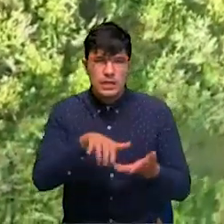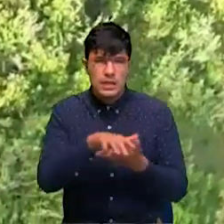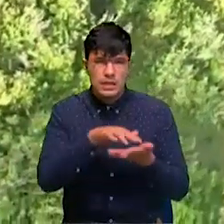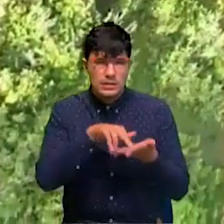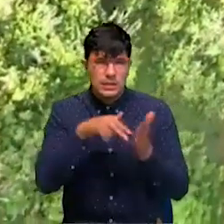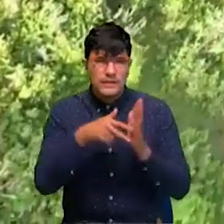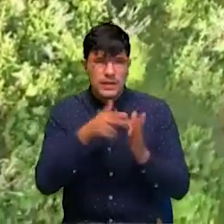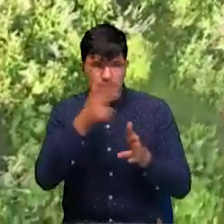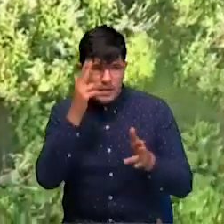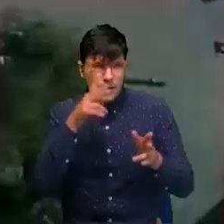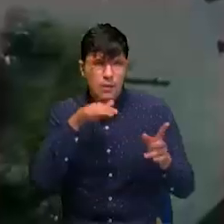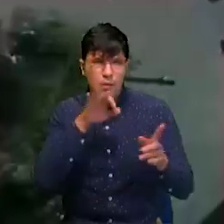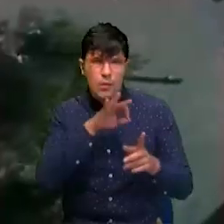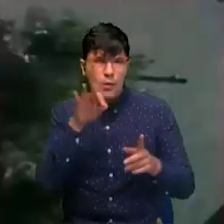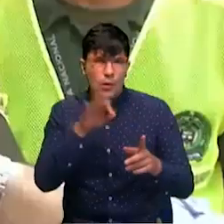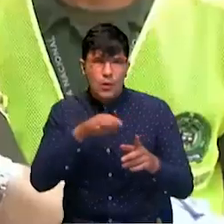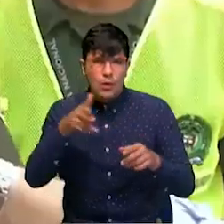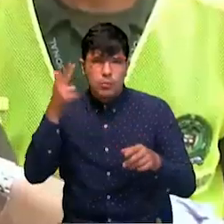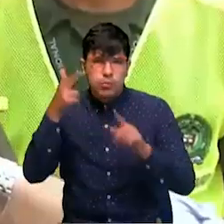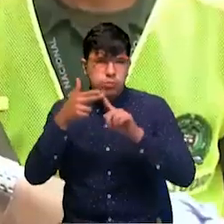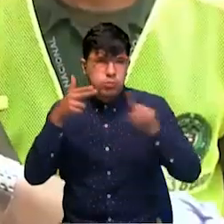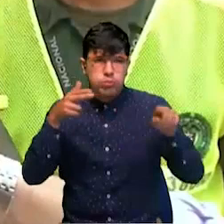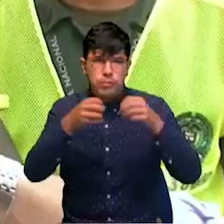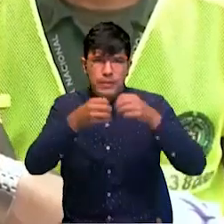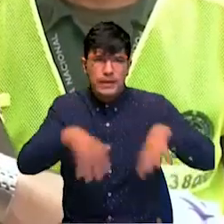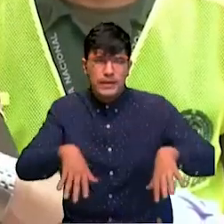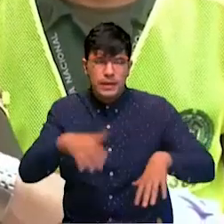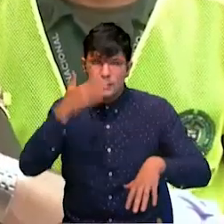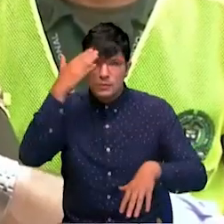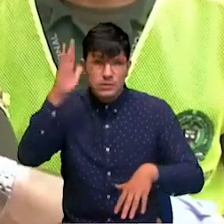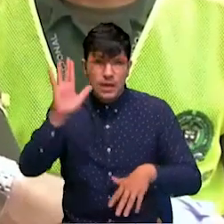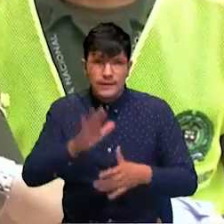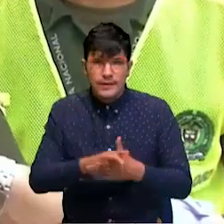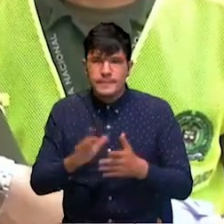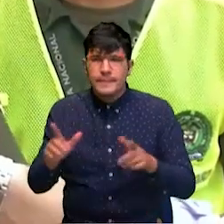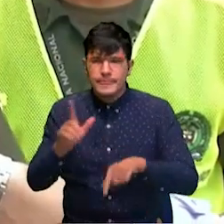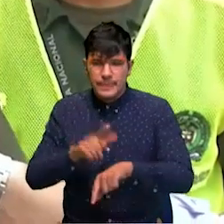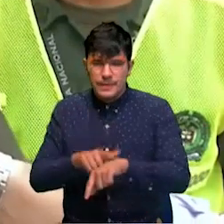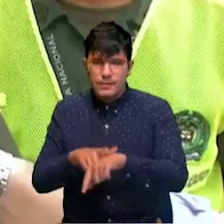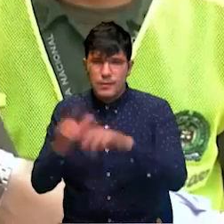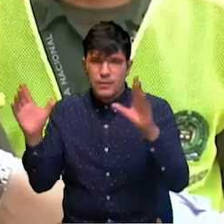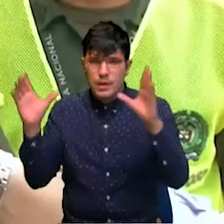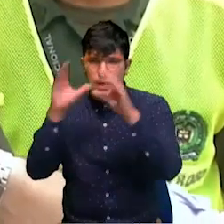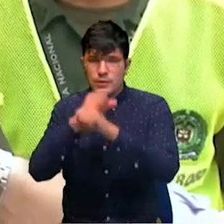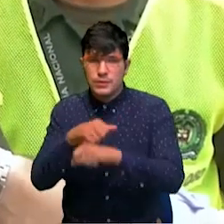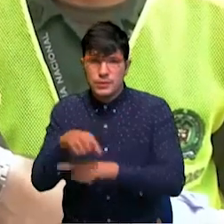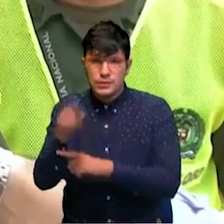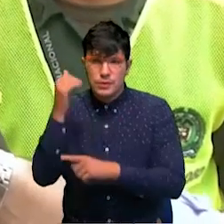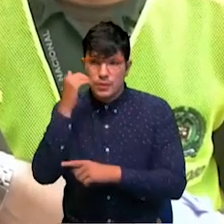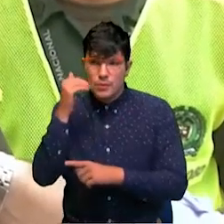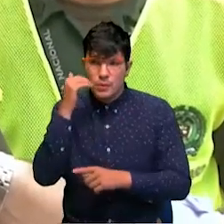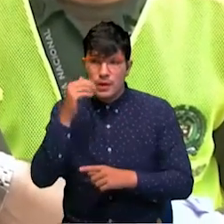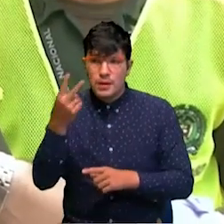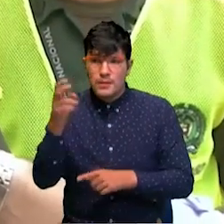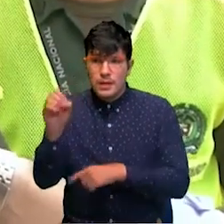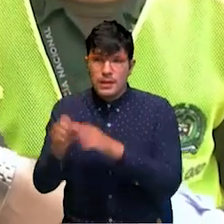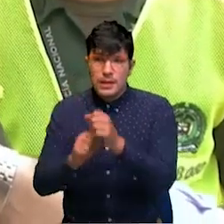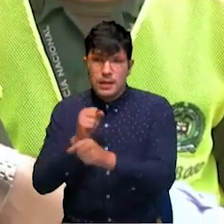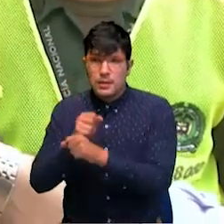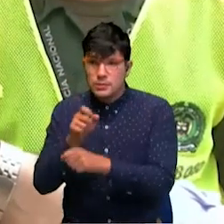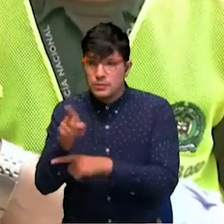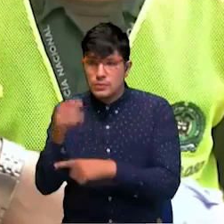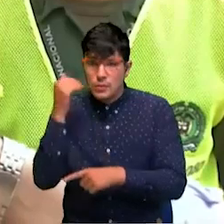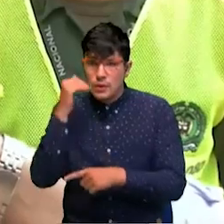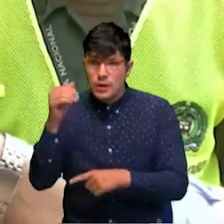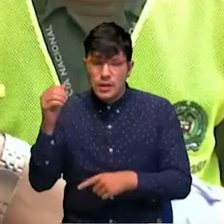o producto de una bala perdida en horas de la noche donde resultó lesionada una mujer de 20 años de a la cual recibió